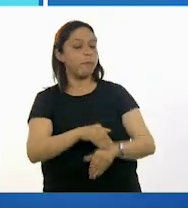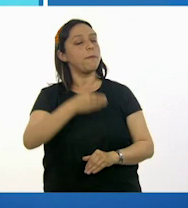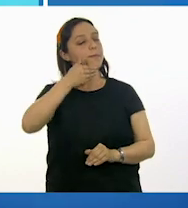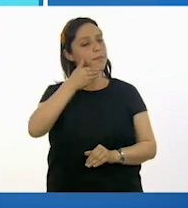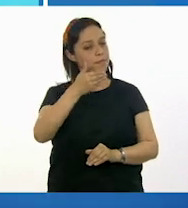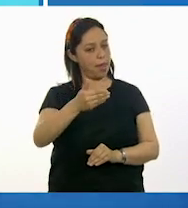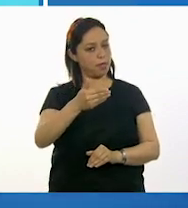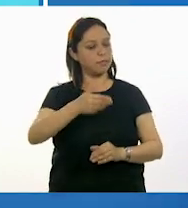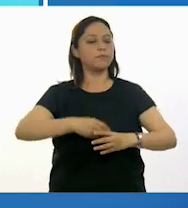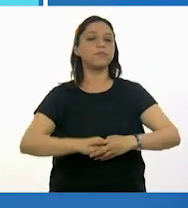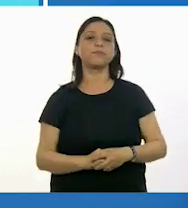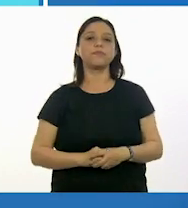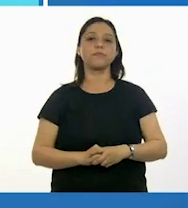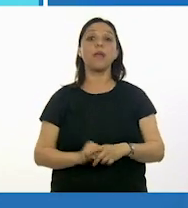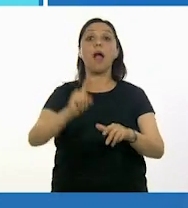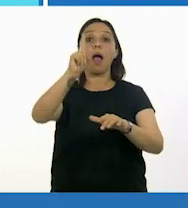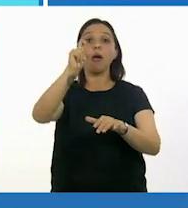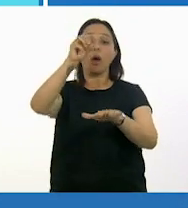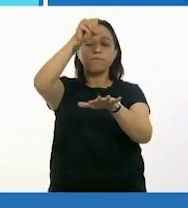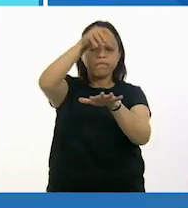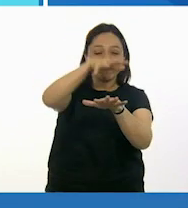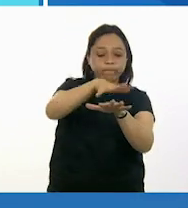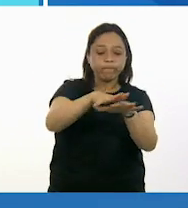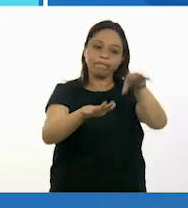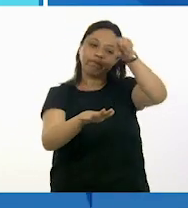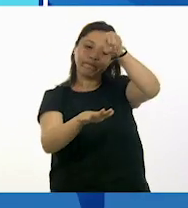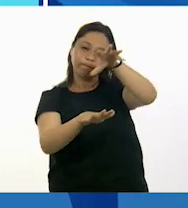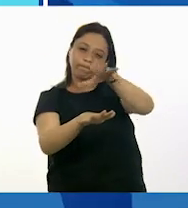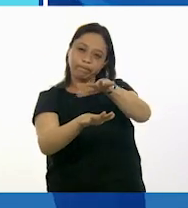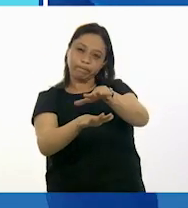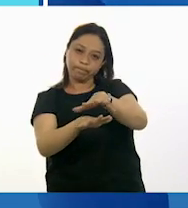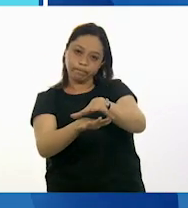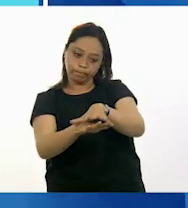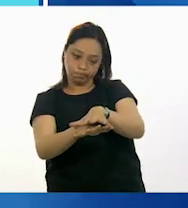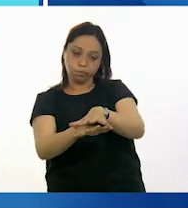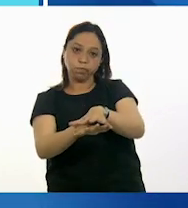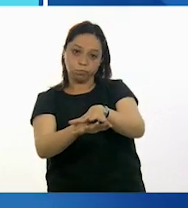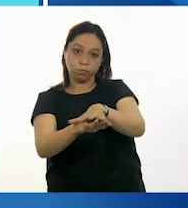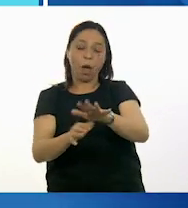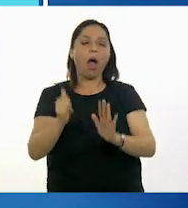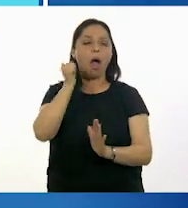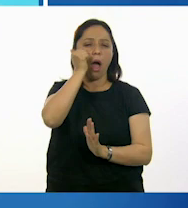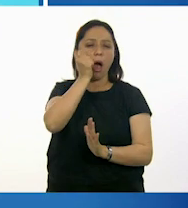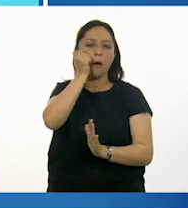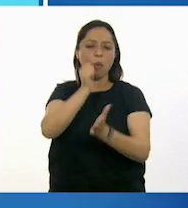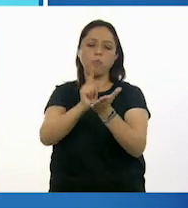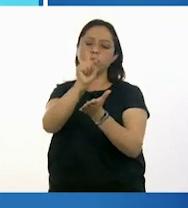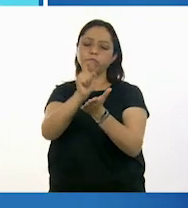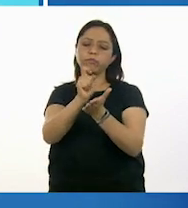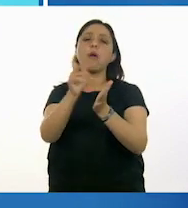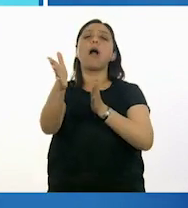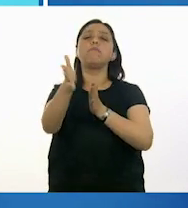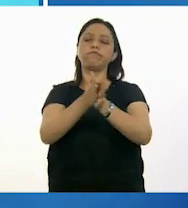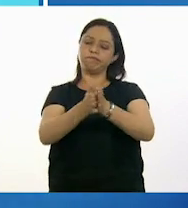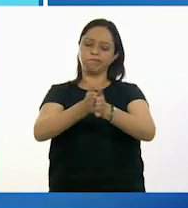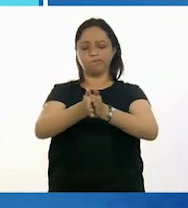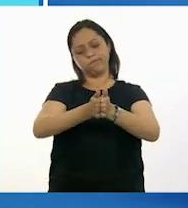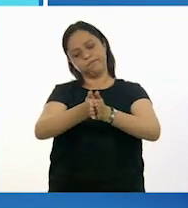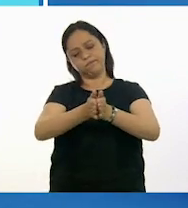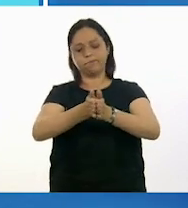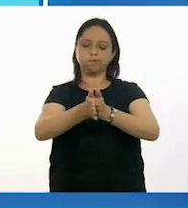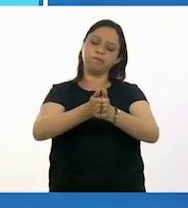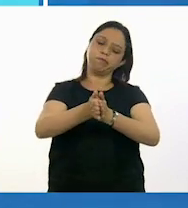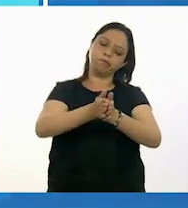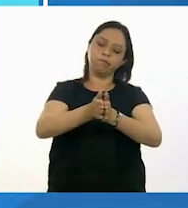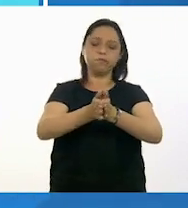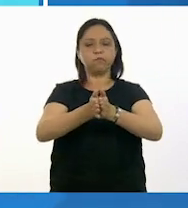hacerlo correctamente. Moja tus manos. Usa suficiente jabón. Frota tus palmas una